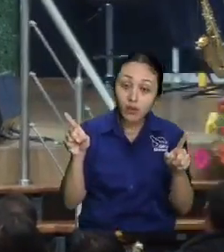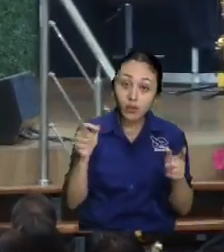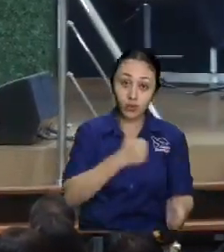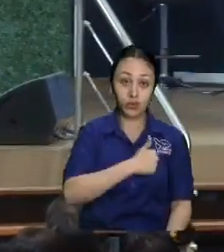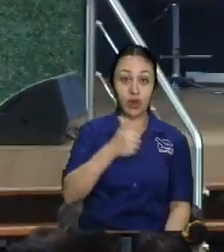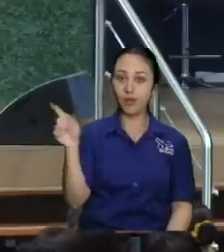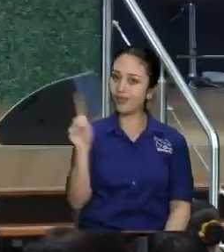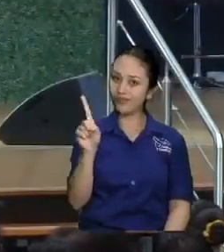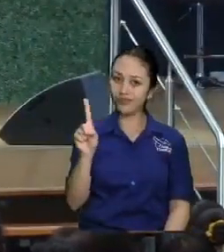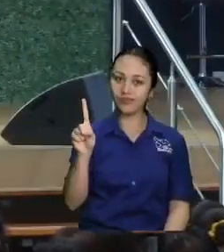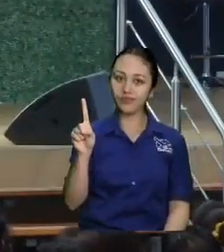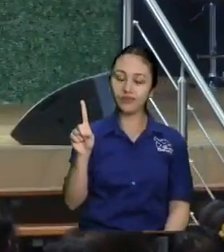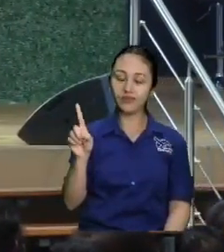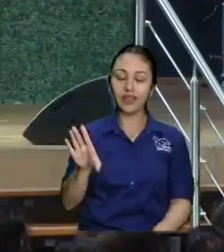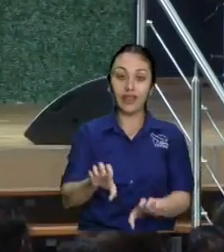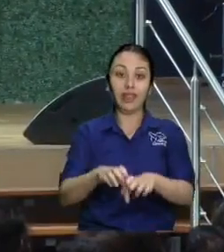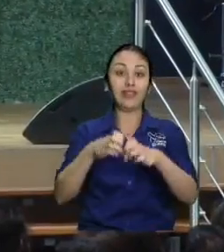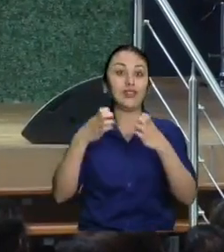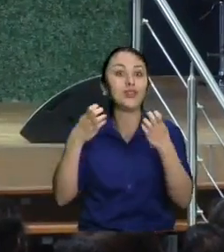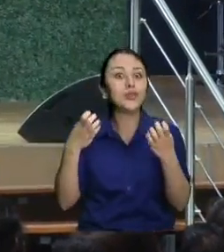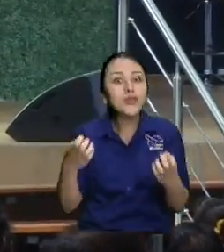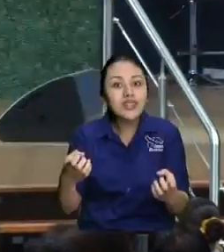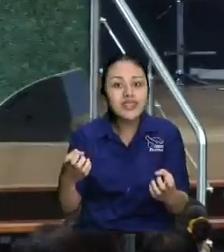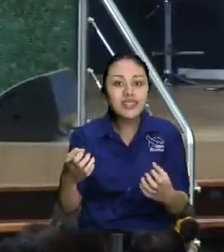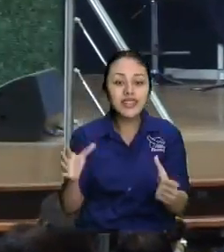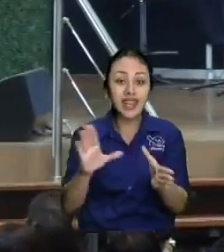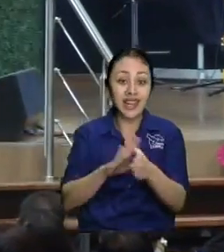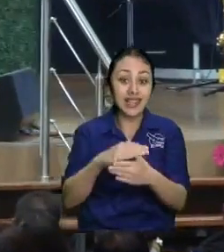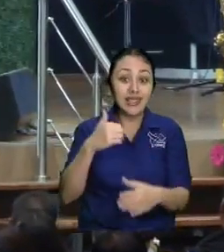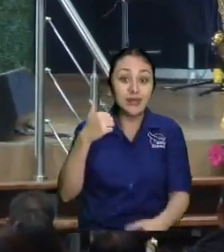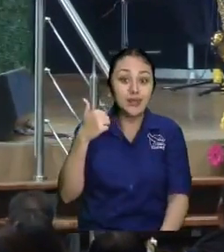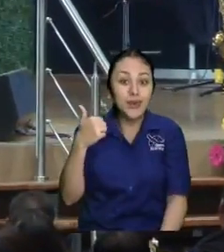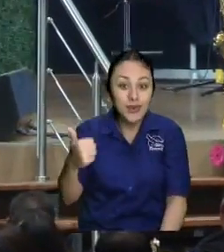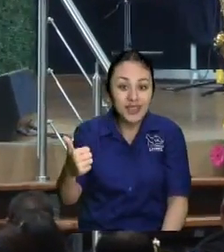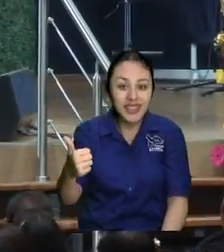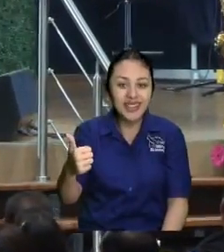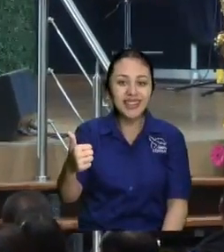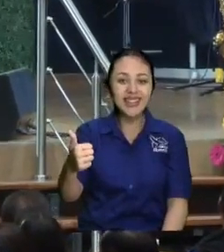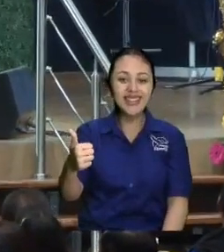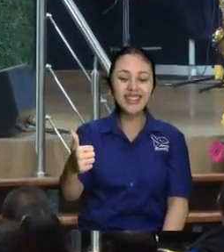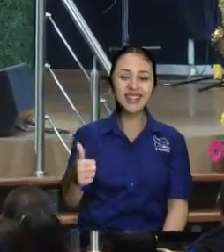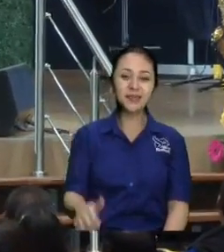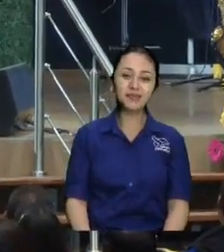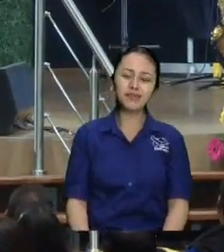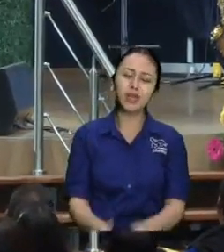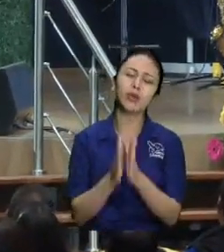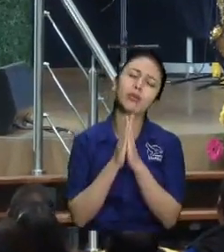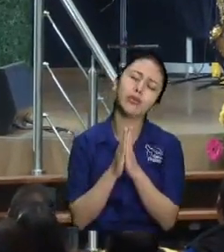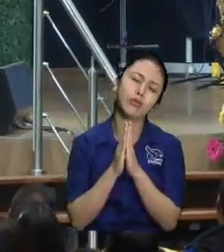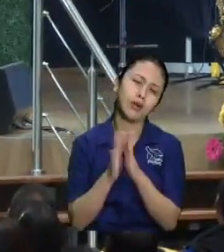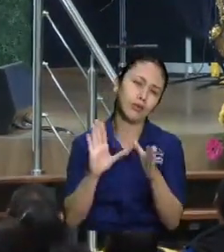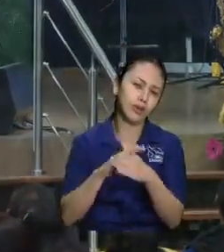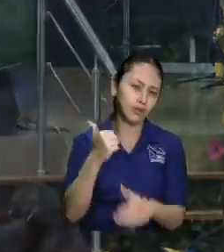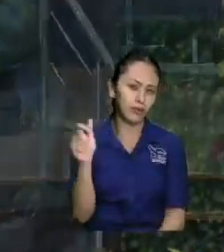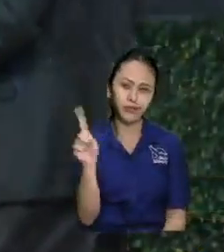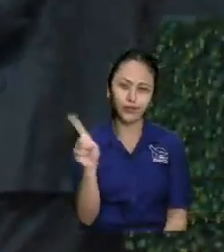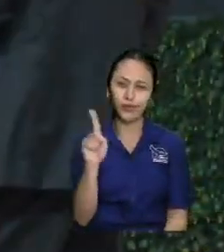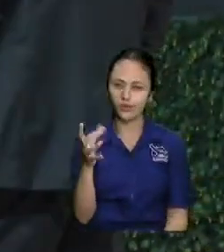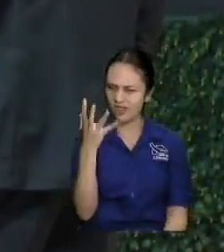se imagina usted, por eso señoras no se enojen con nosotros, no nos peguen.